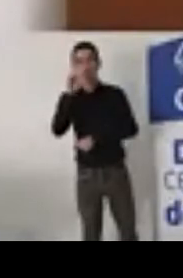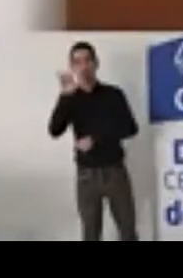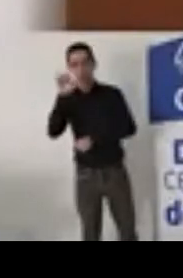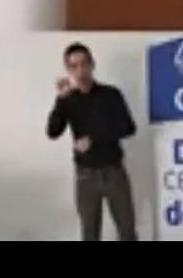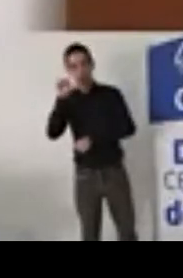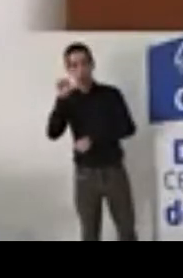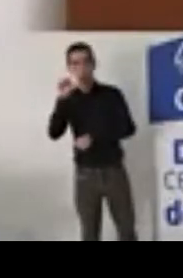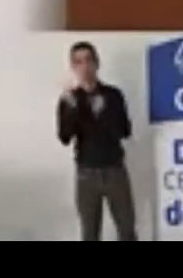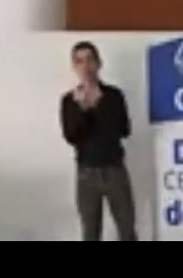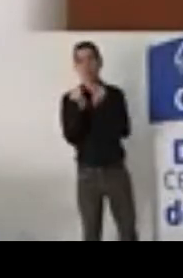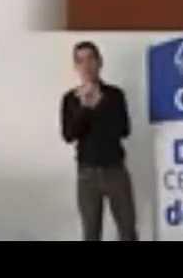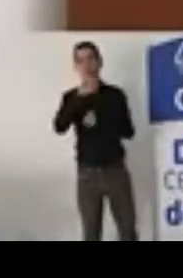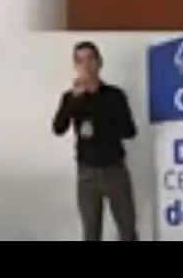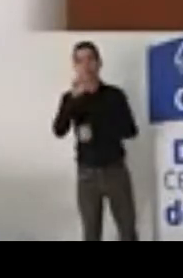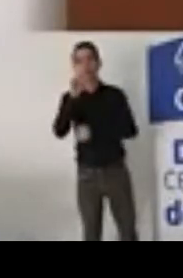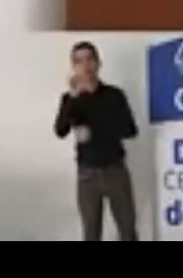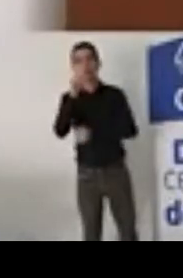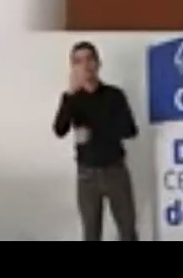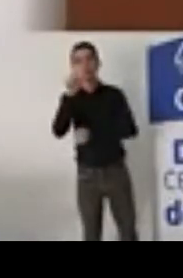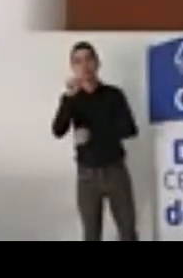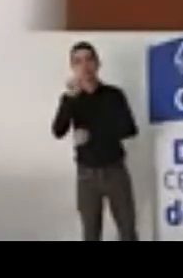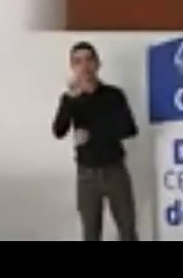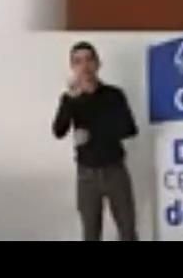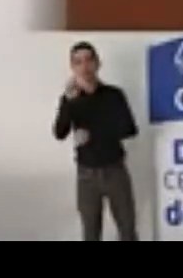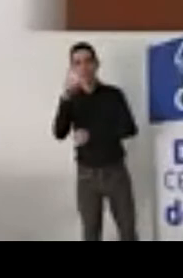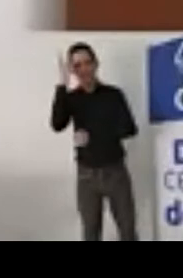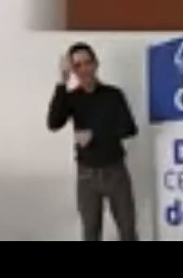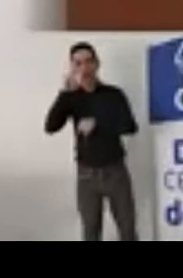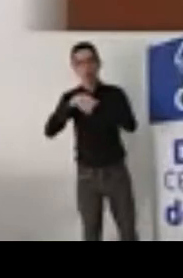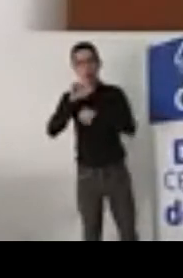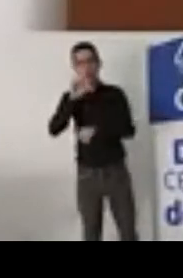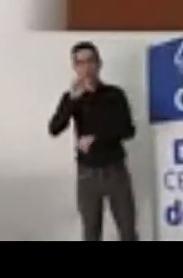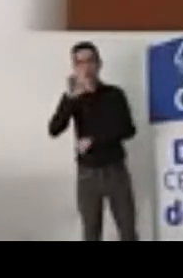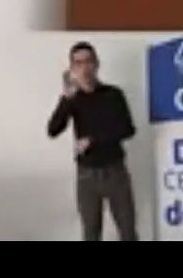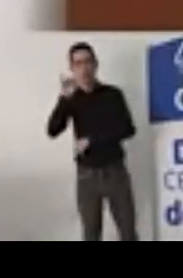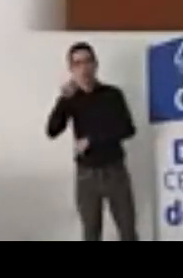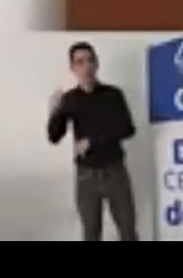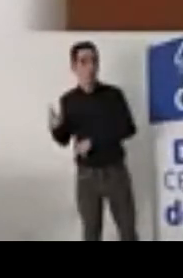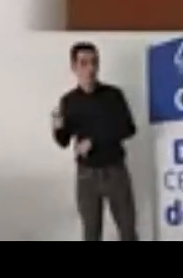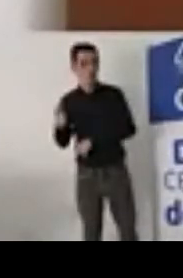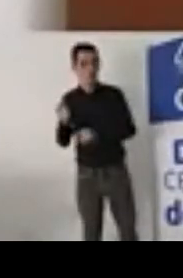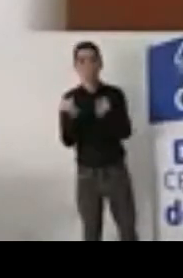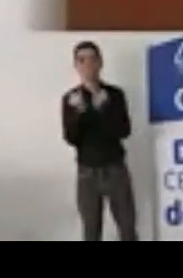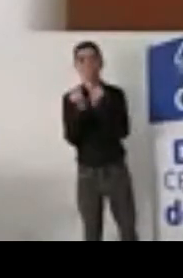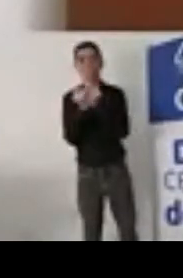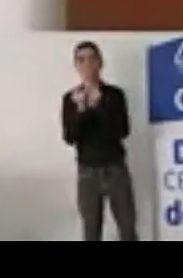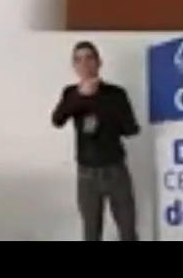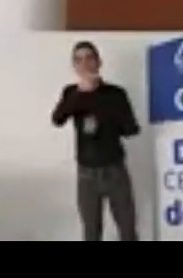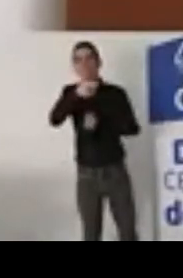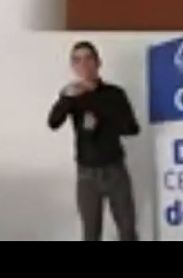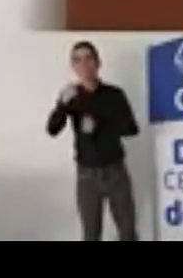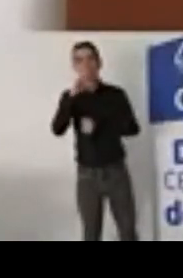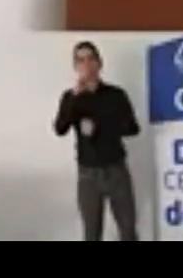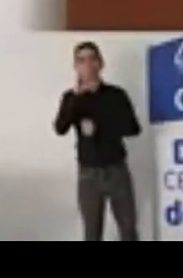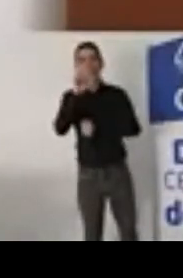director general de Educafin en Guanajuato, y también muchos saludos también a Cristina, directora